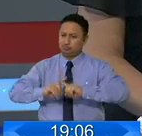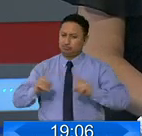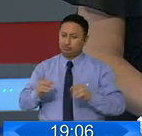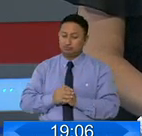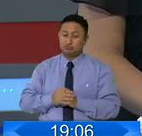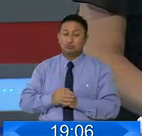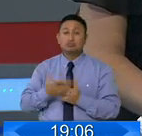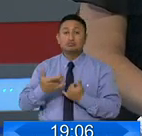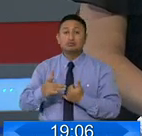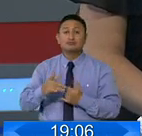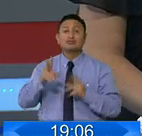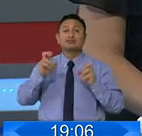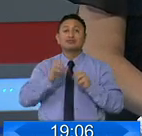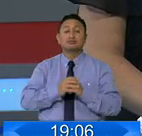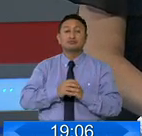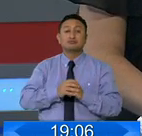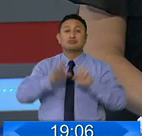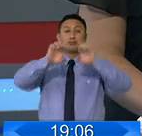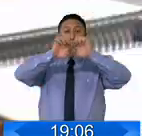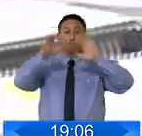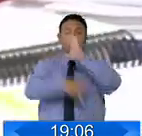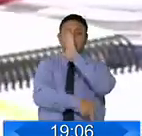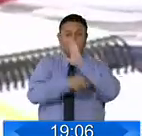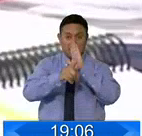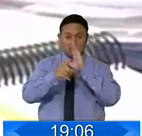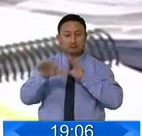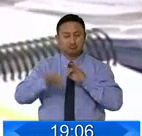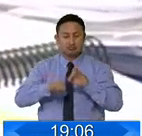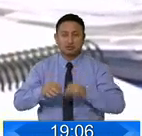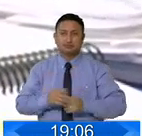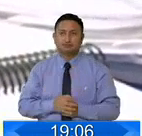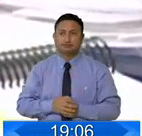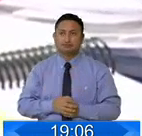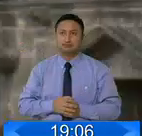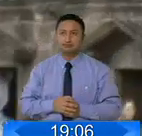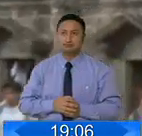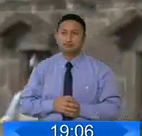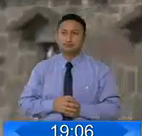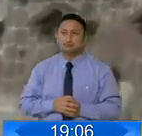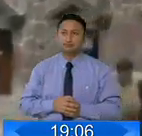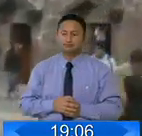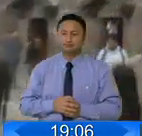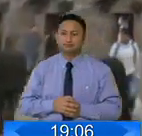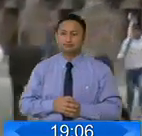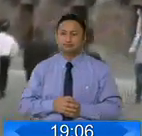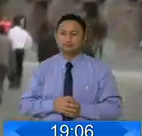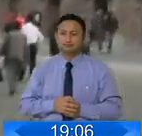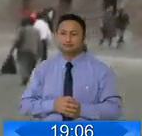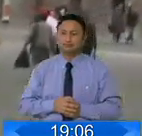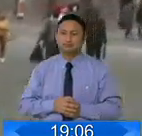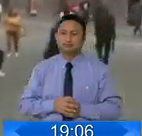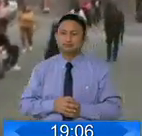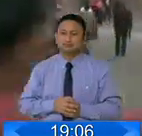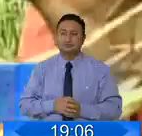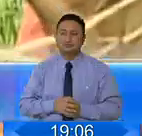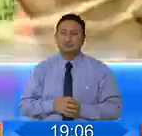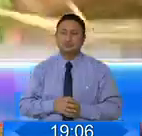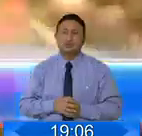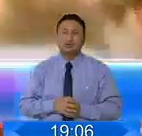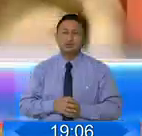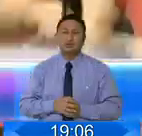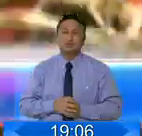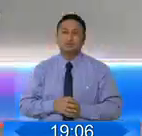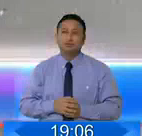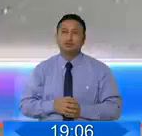al fallo en el caso Chevron. Tras el fallo del Tribunal Permanente de Arbitrajes con sede en La Haya,